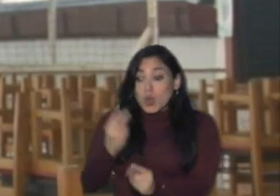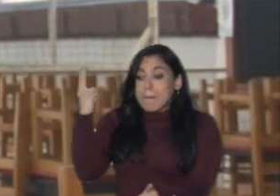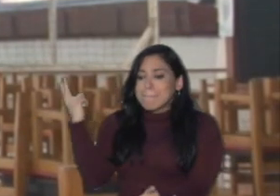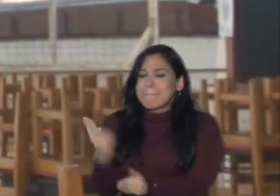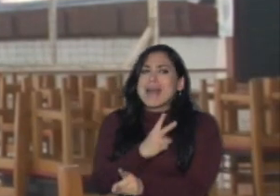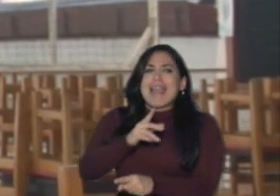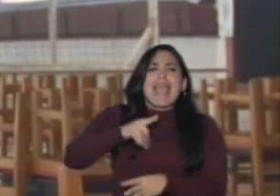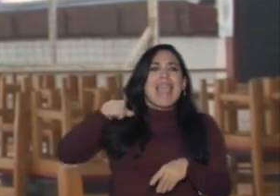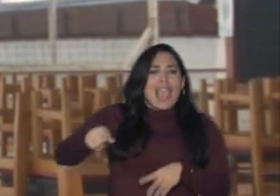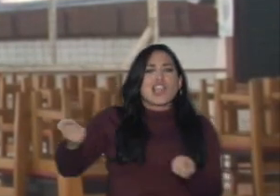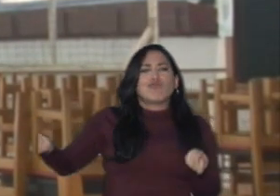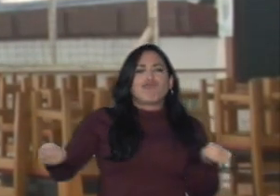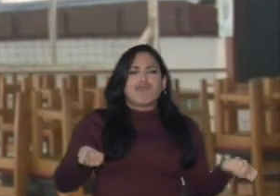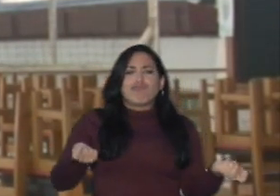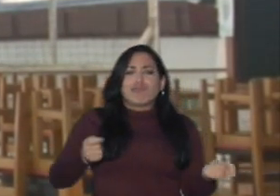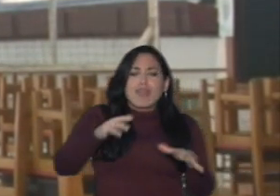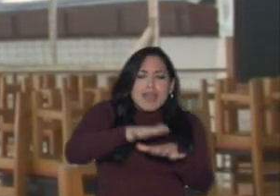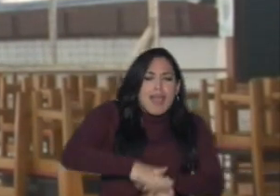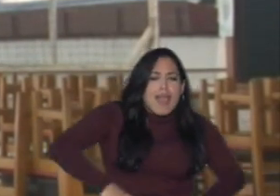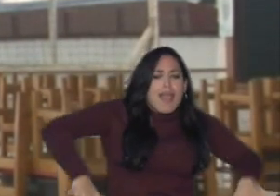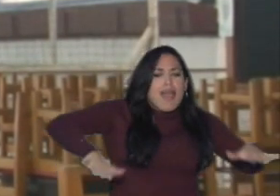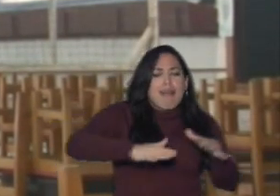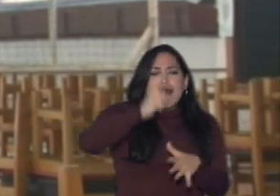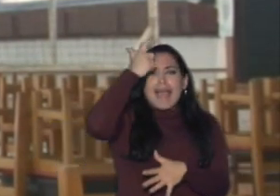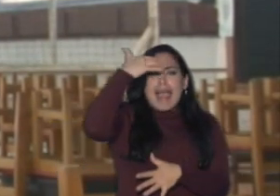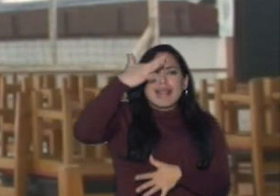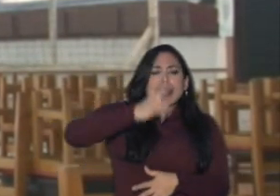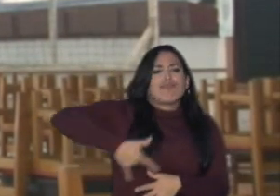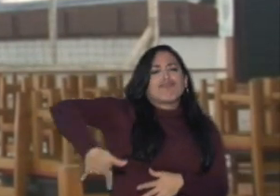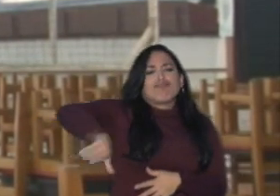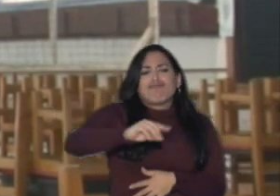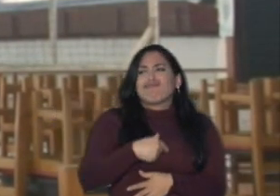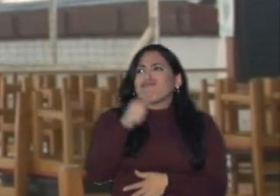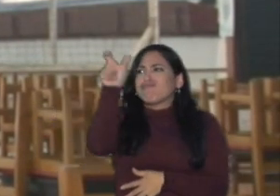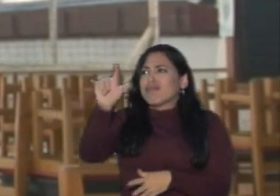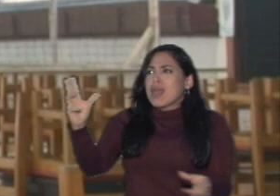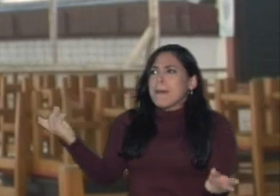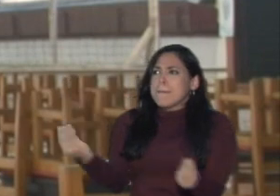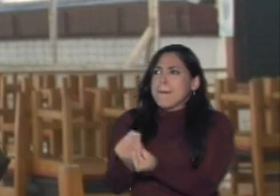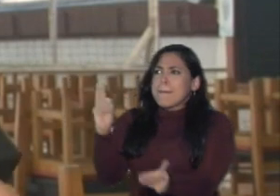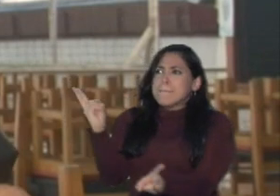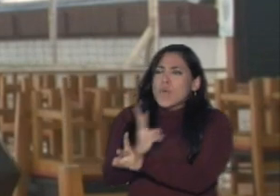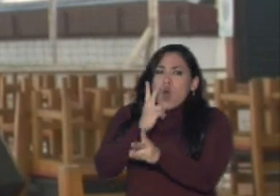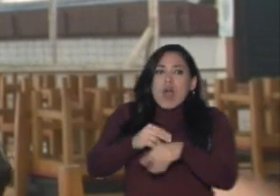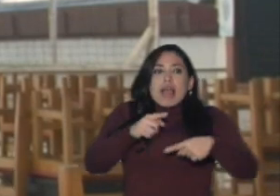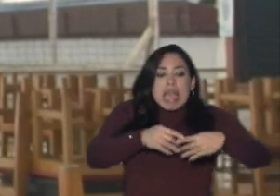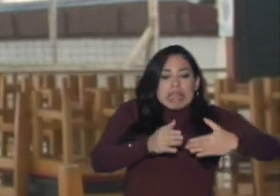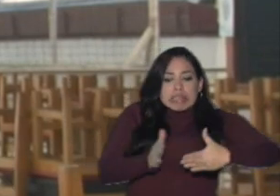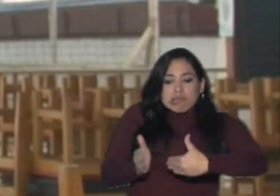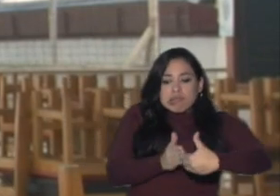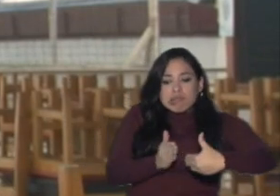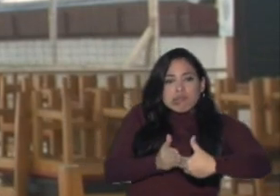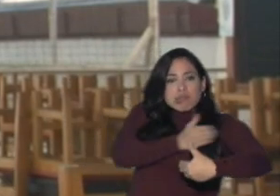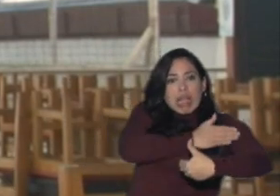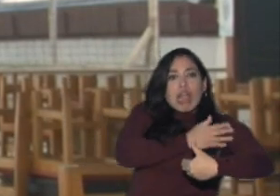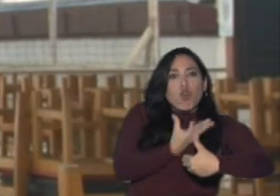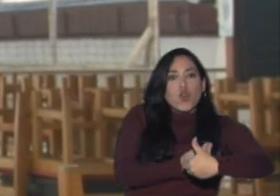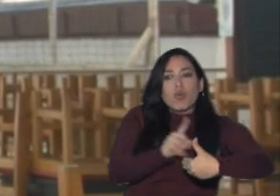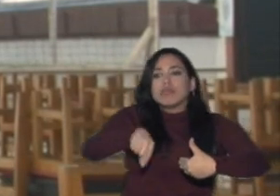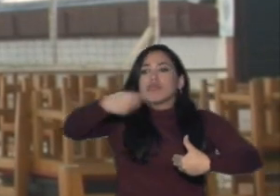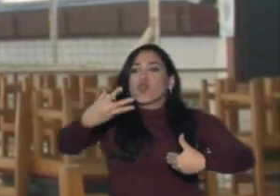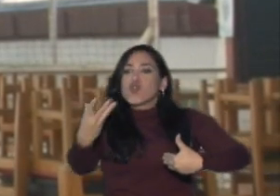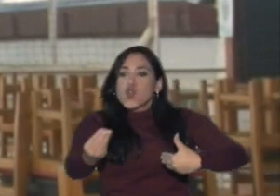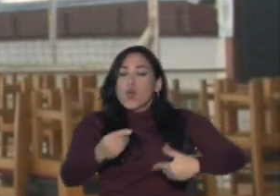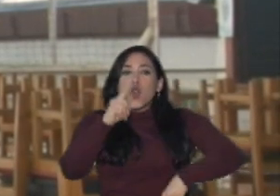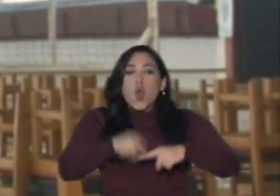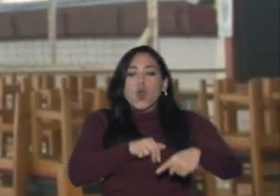que manejan todo el territorio del distrito de Cartagena prácticamente. Se han creado fronteras invisibles. No se puede cruzar